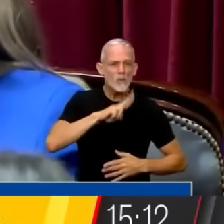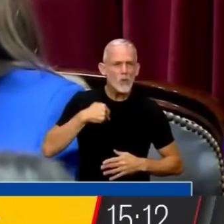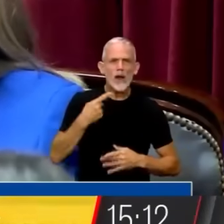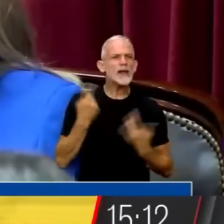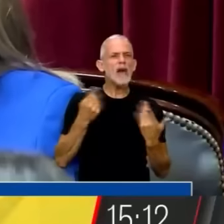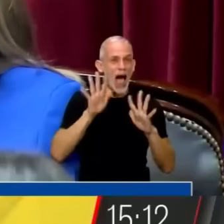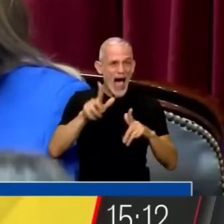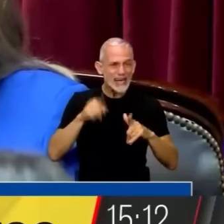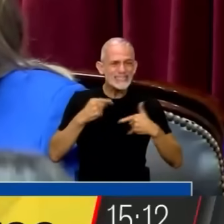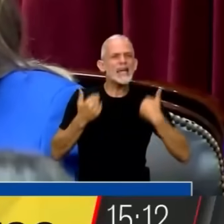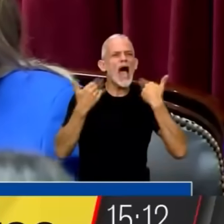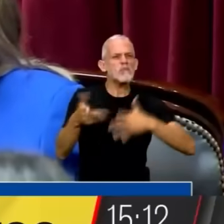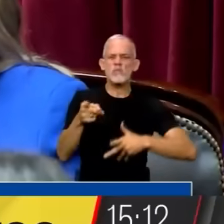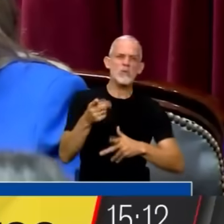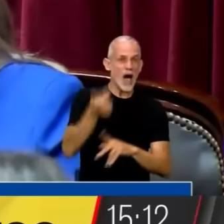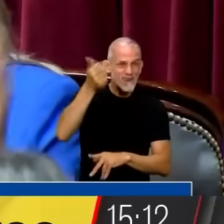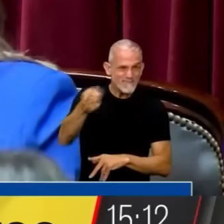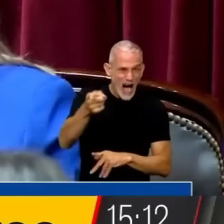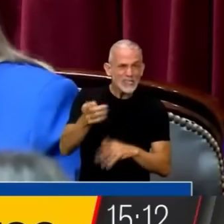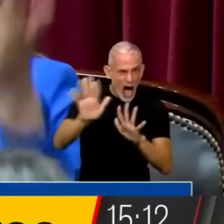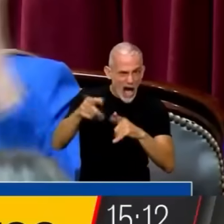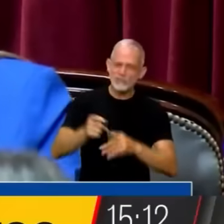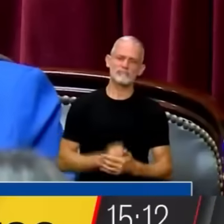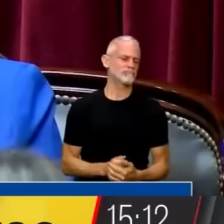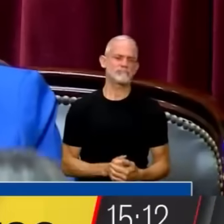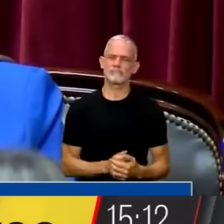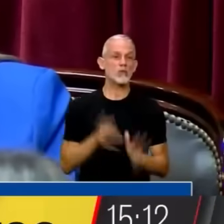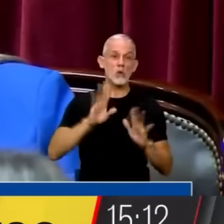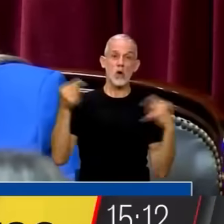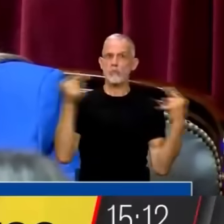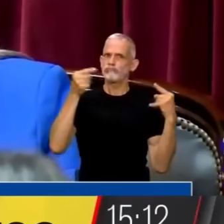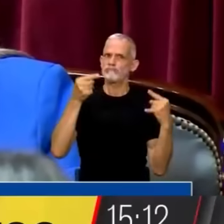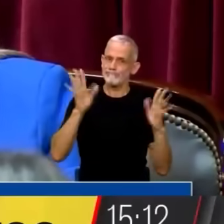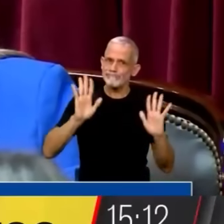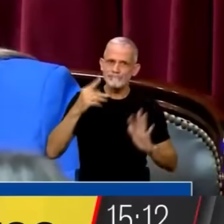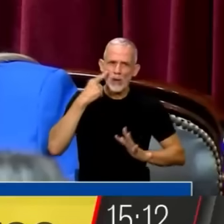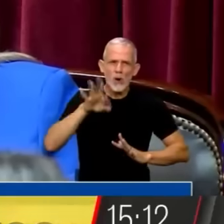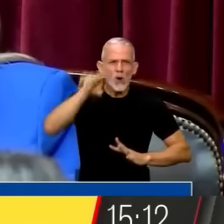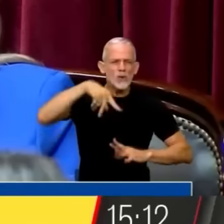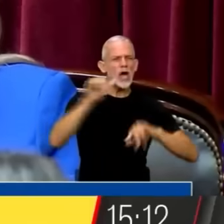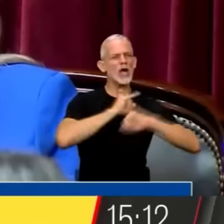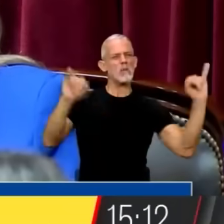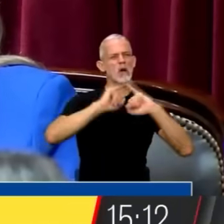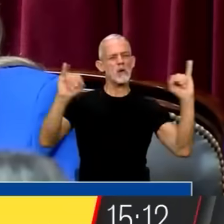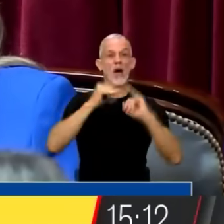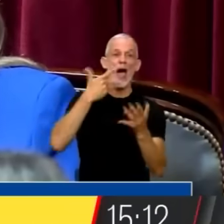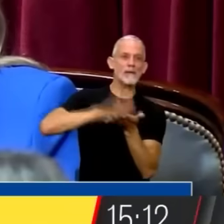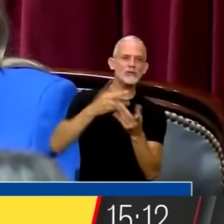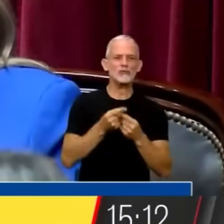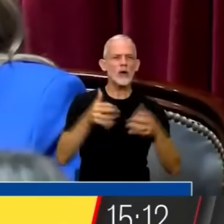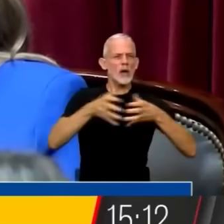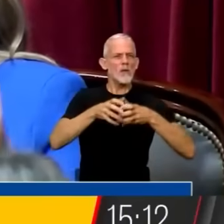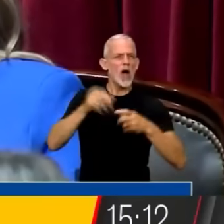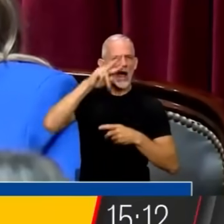manera vamos a facilitar eso. Y se da una gran paradoja, porque hicieron campaña electoral hablando de la